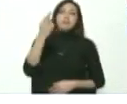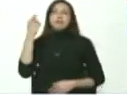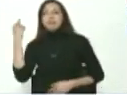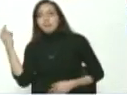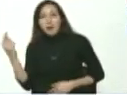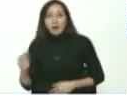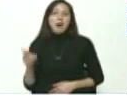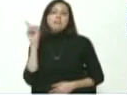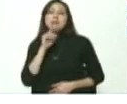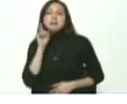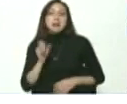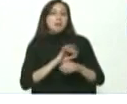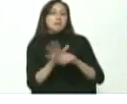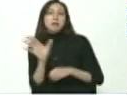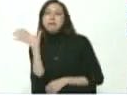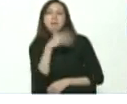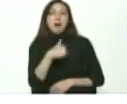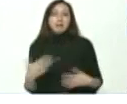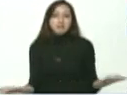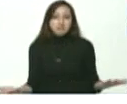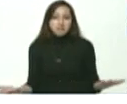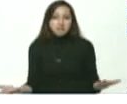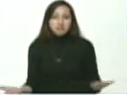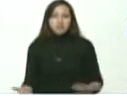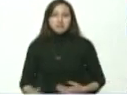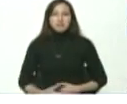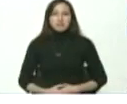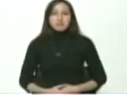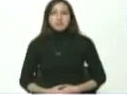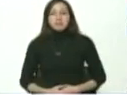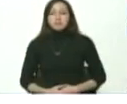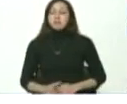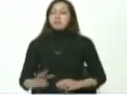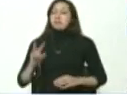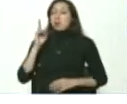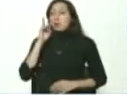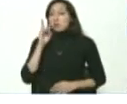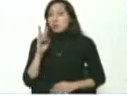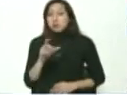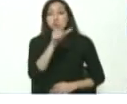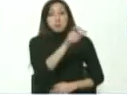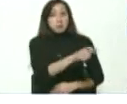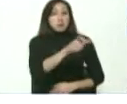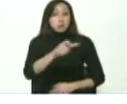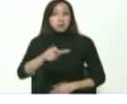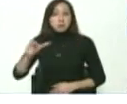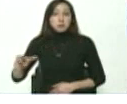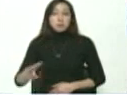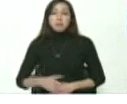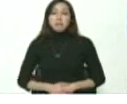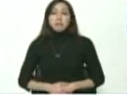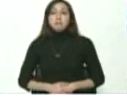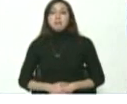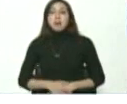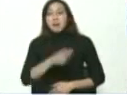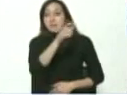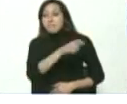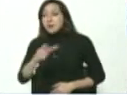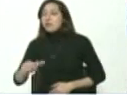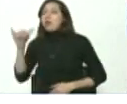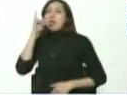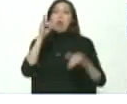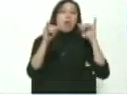Maduro. Yo he visto casos Ese Maduro que se le pasa